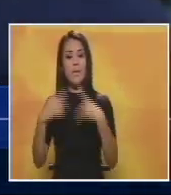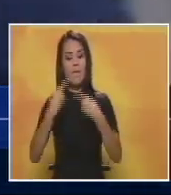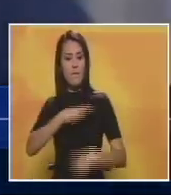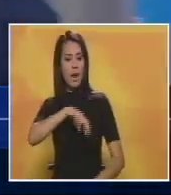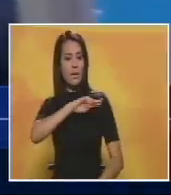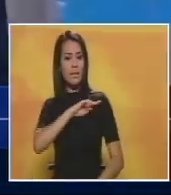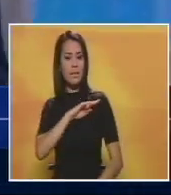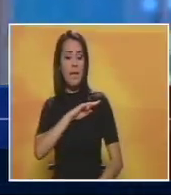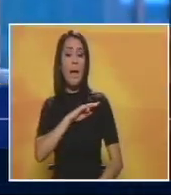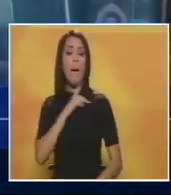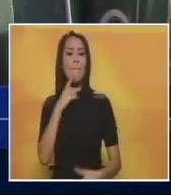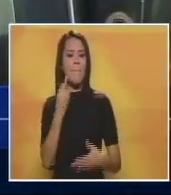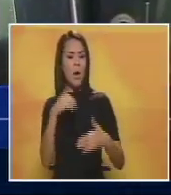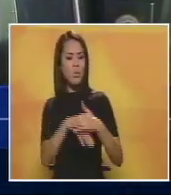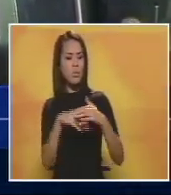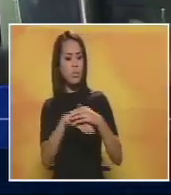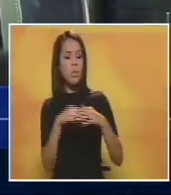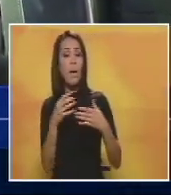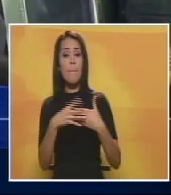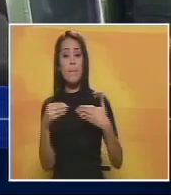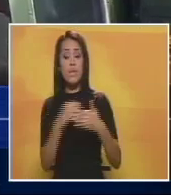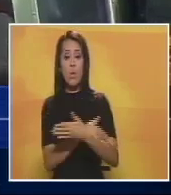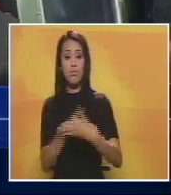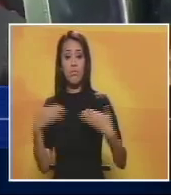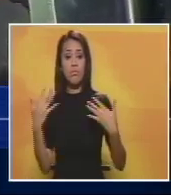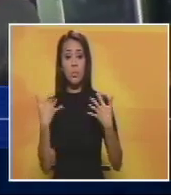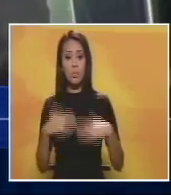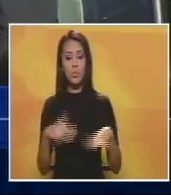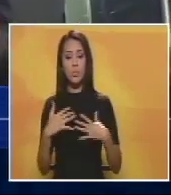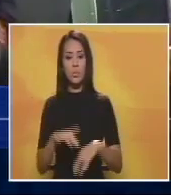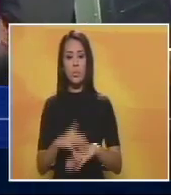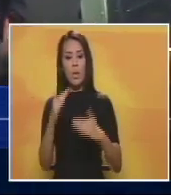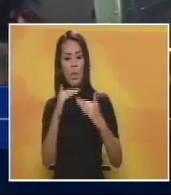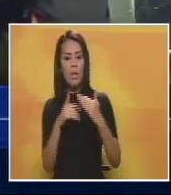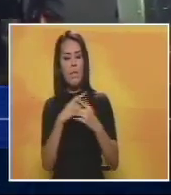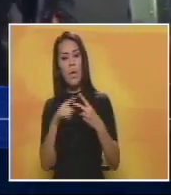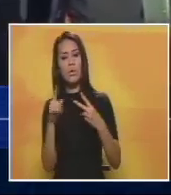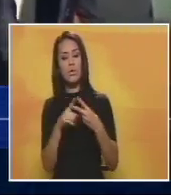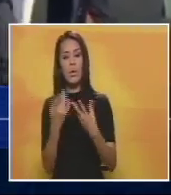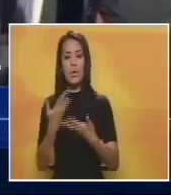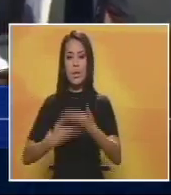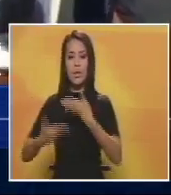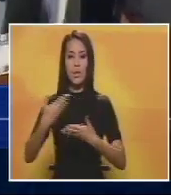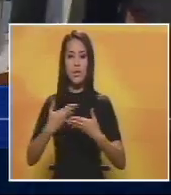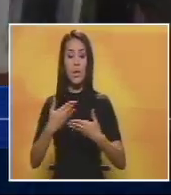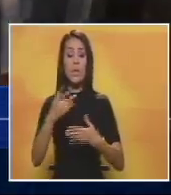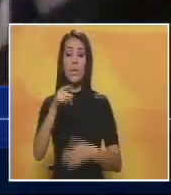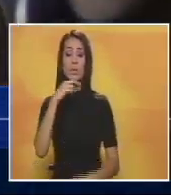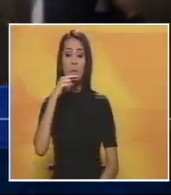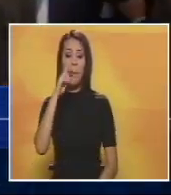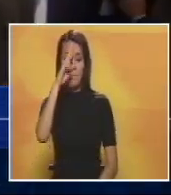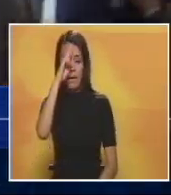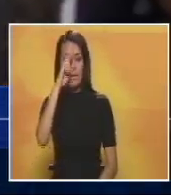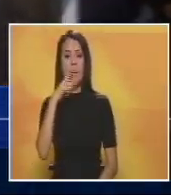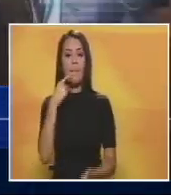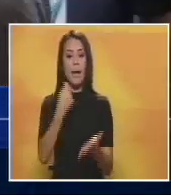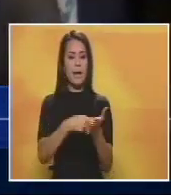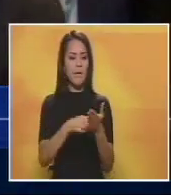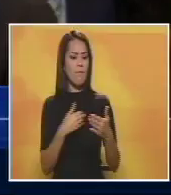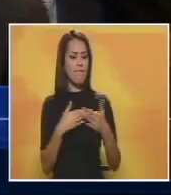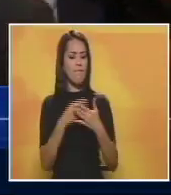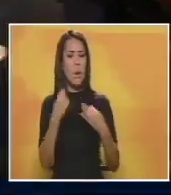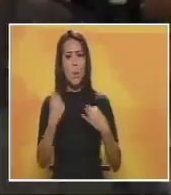esconder millones de dólares y tasaron por debajo de su valor real activos del negocio inmobiliario de su padre para evitar pagar